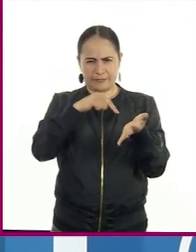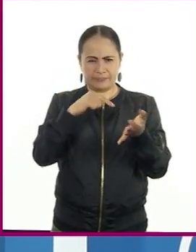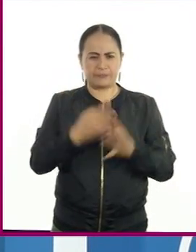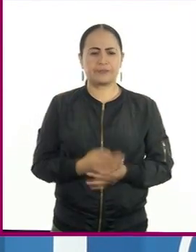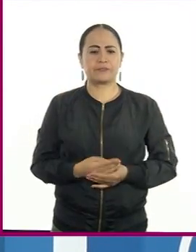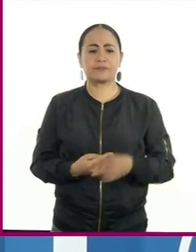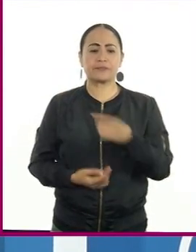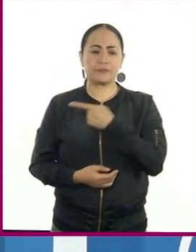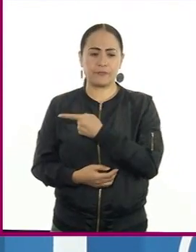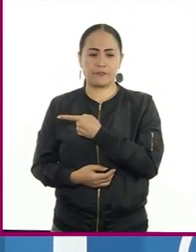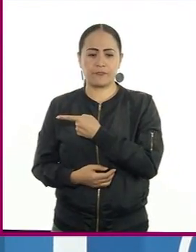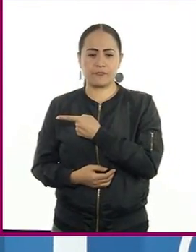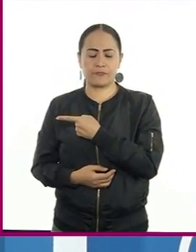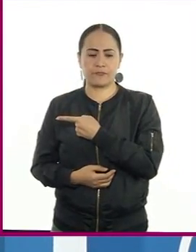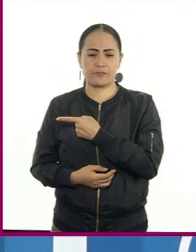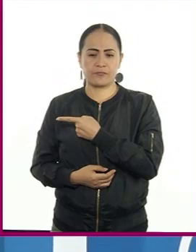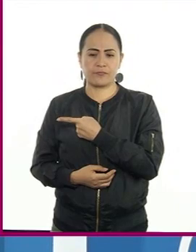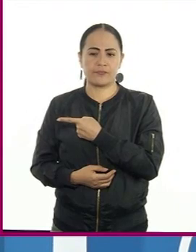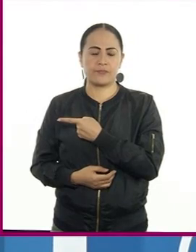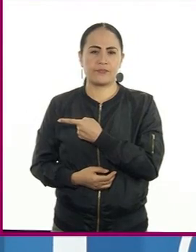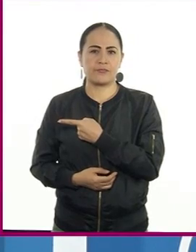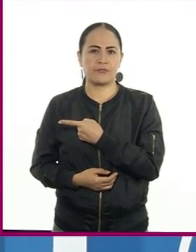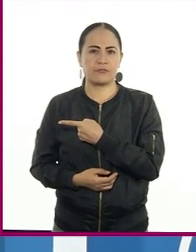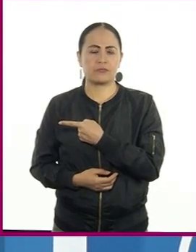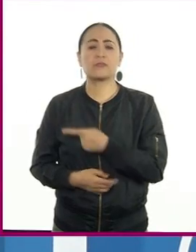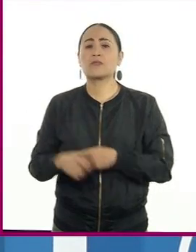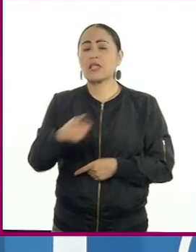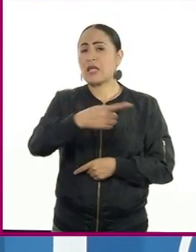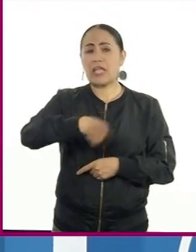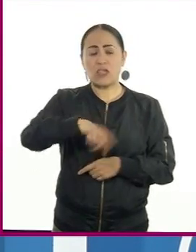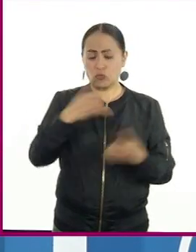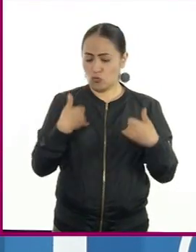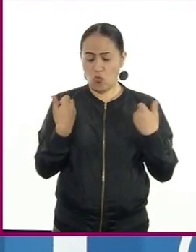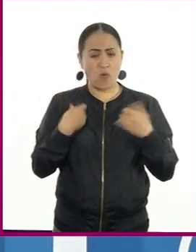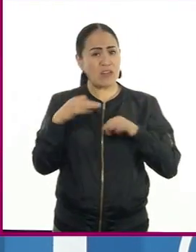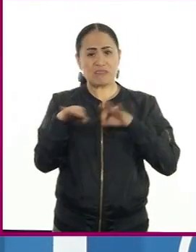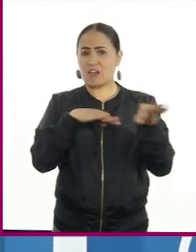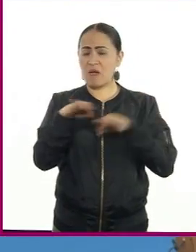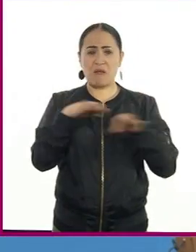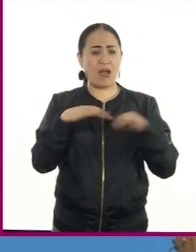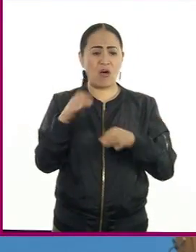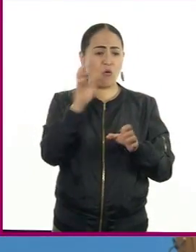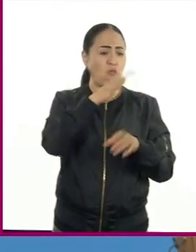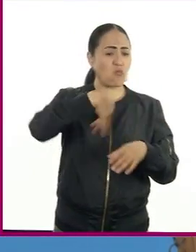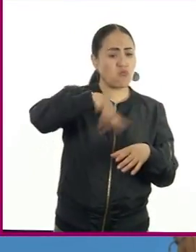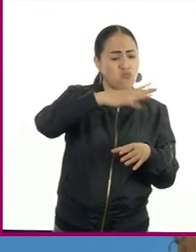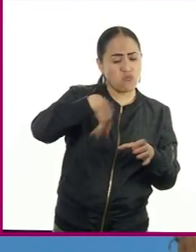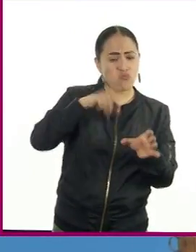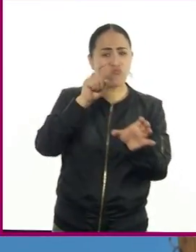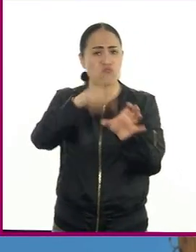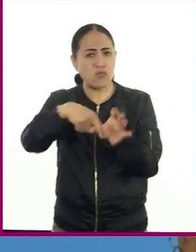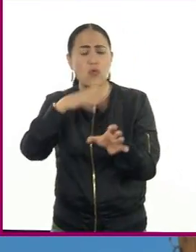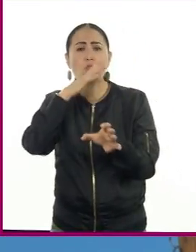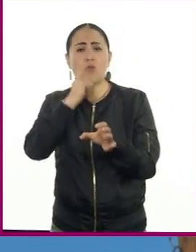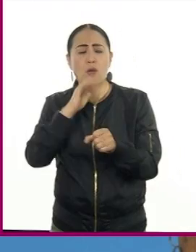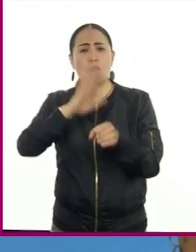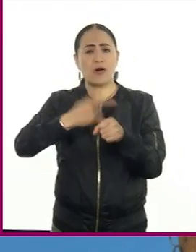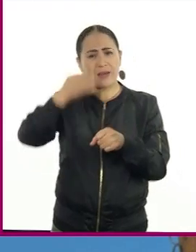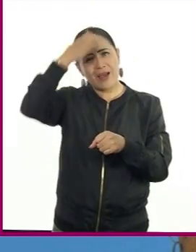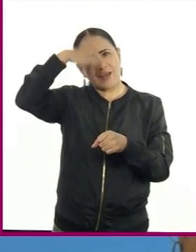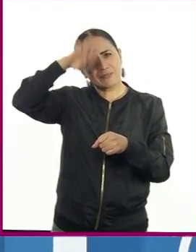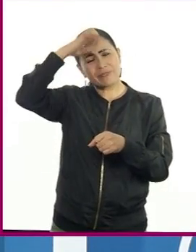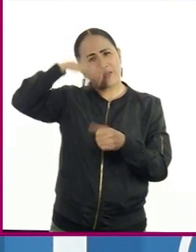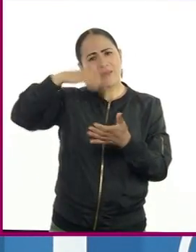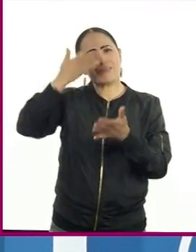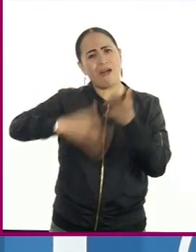la población joven tiene dificultades para encontrar empleo por falta de experiencia. Sin embargo,